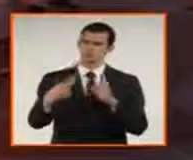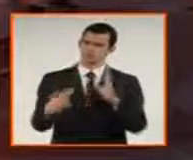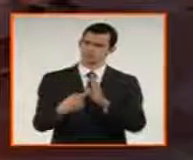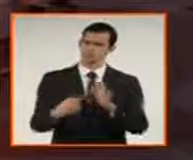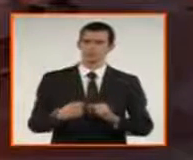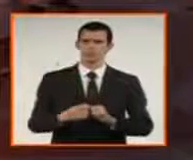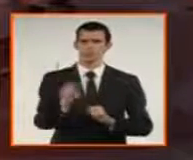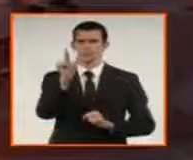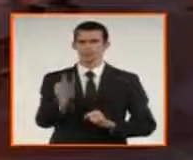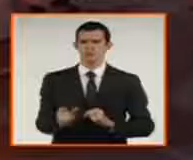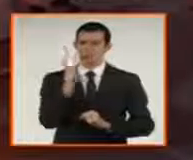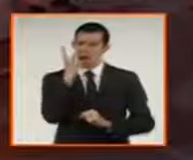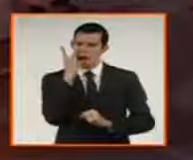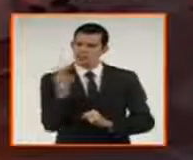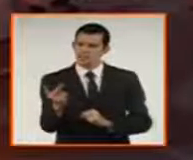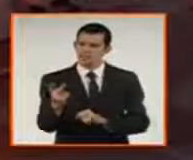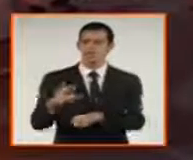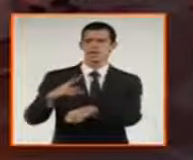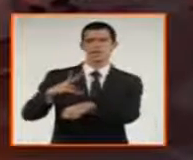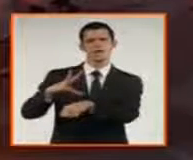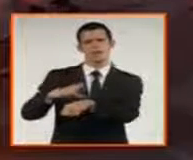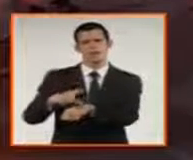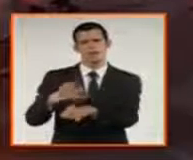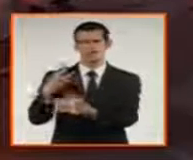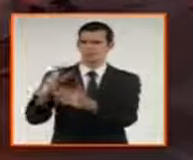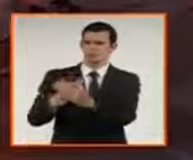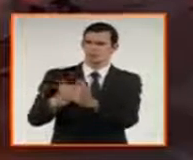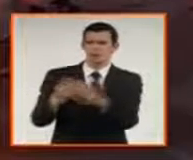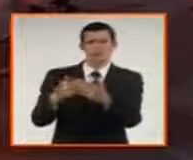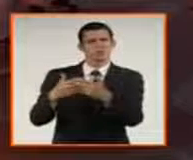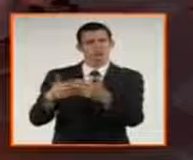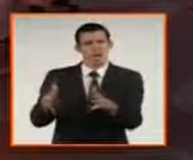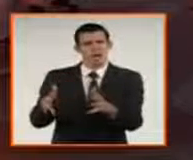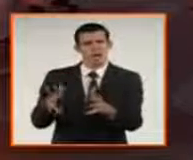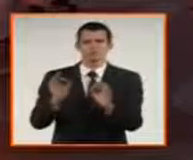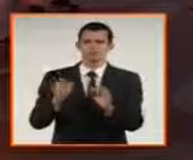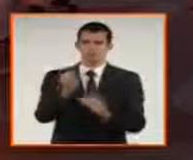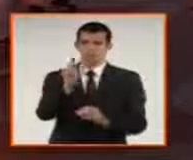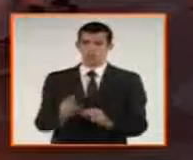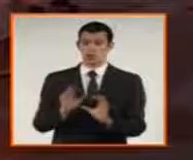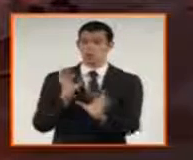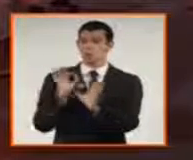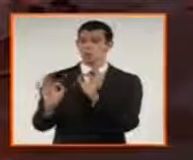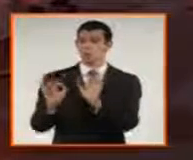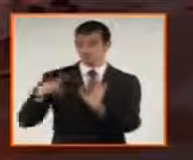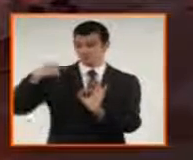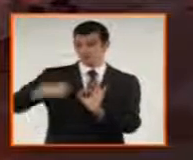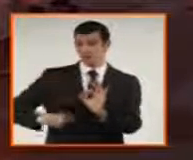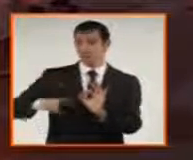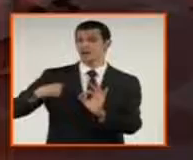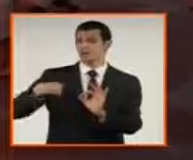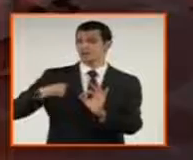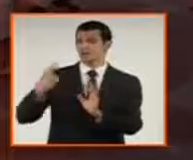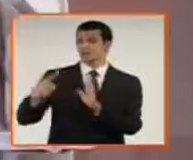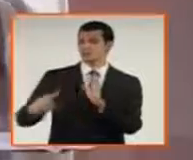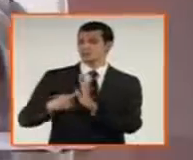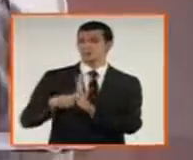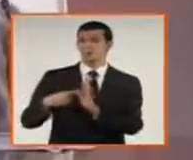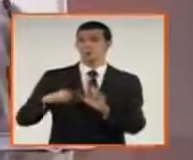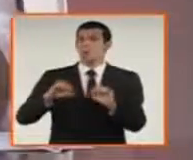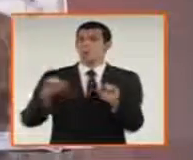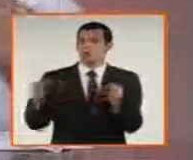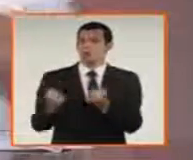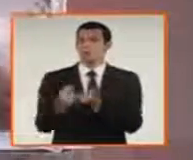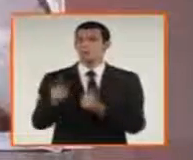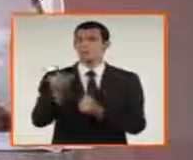en cualquier situación de vulnerabilidad o cualquier discapacidad, están obligados a permitir que esa persona se comunique